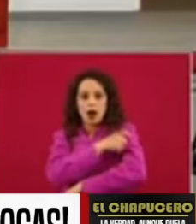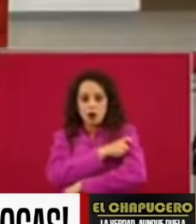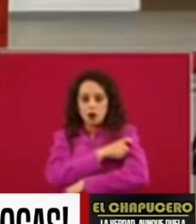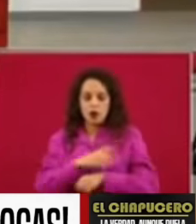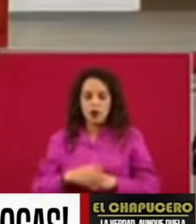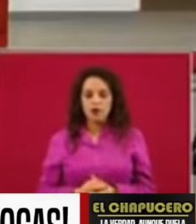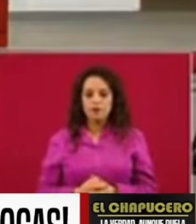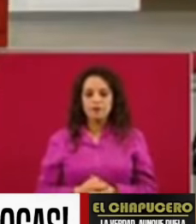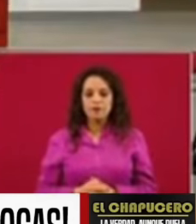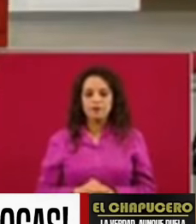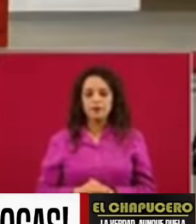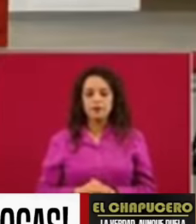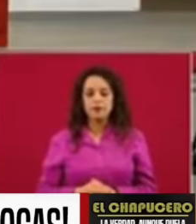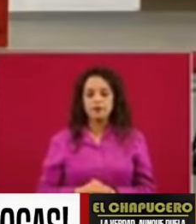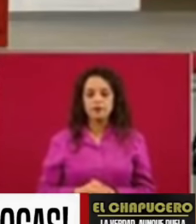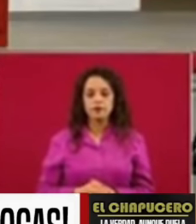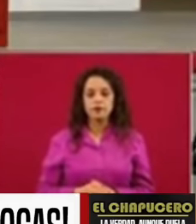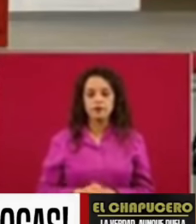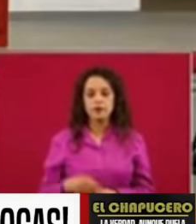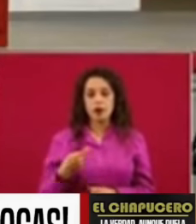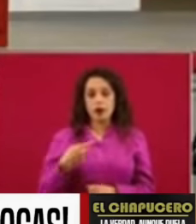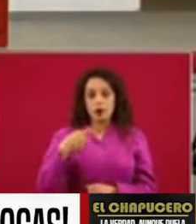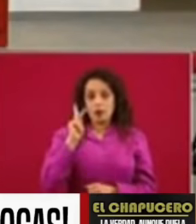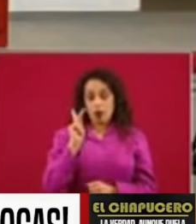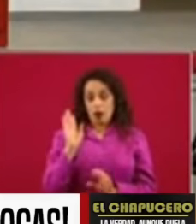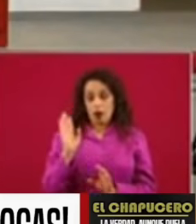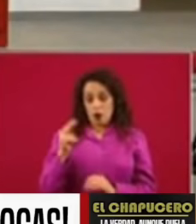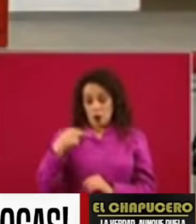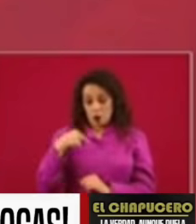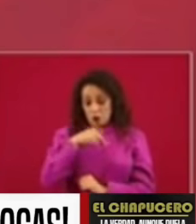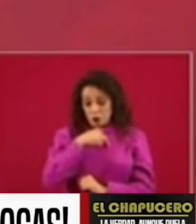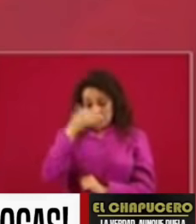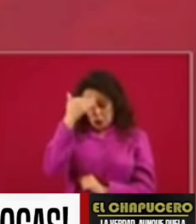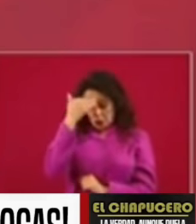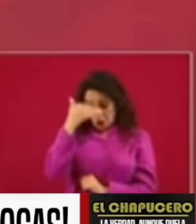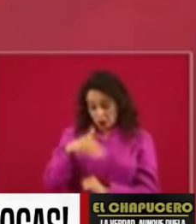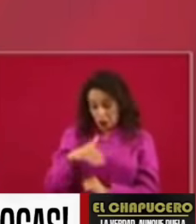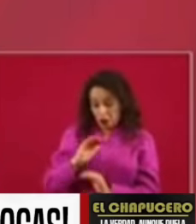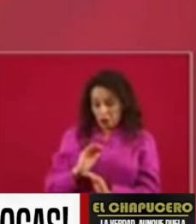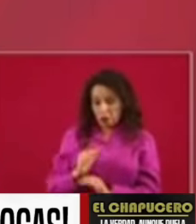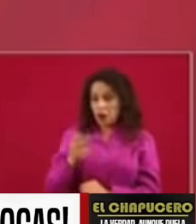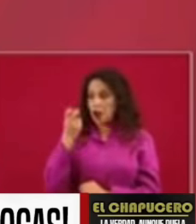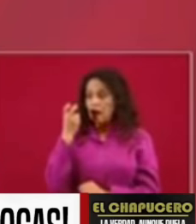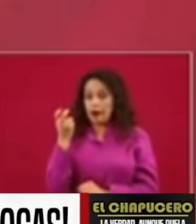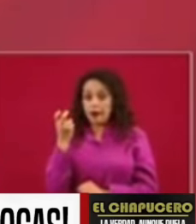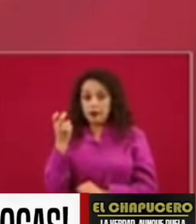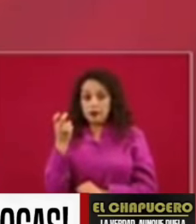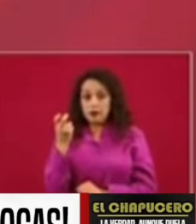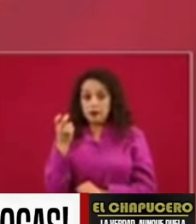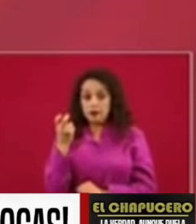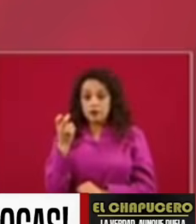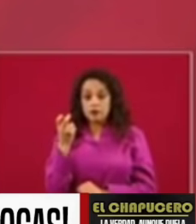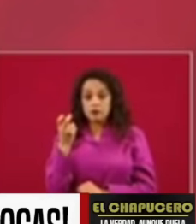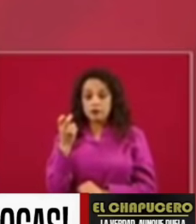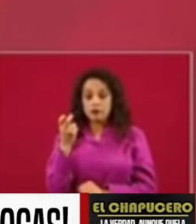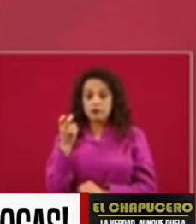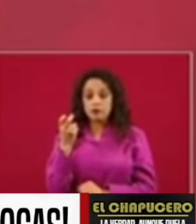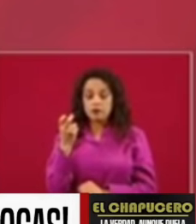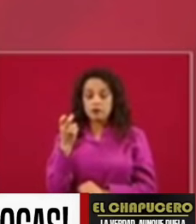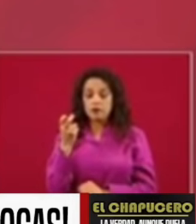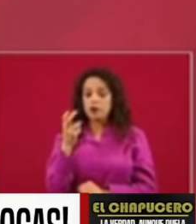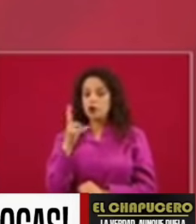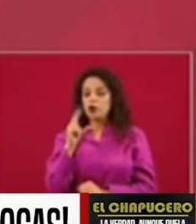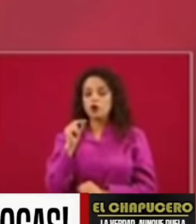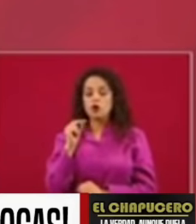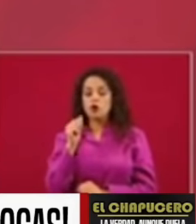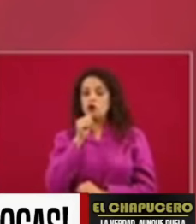por lo menos tenemos nosotros conocimiento, la misma no ha sido sometida, o si ha sido sometida, no ha